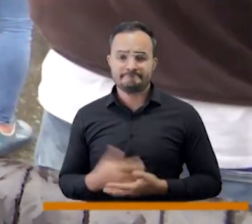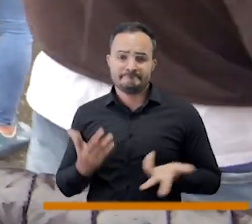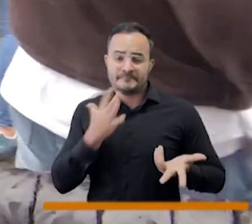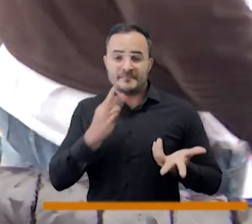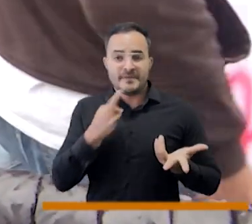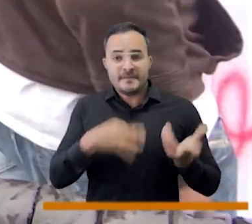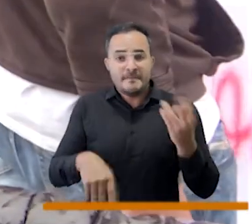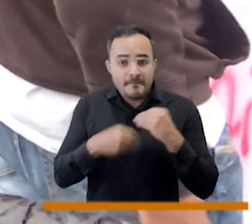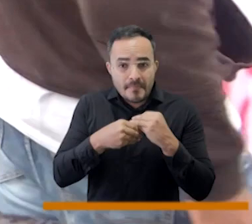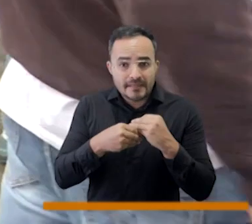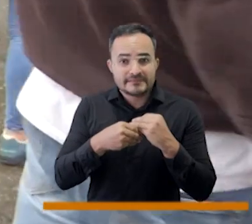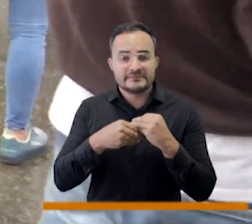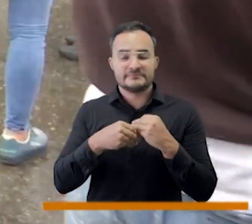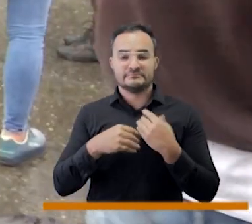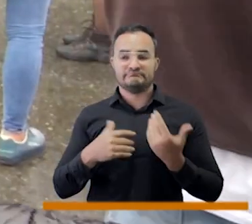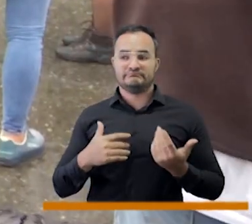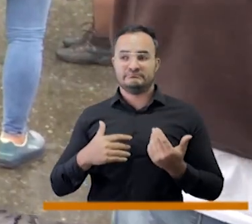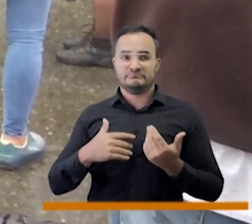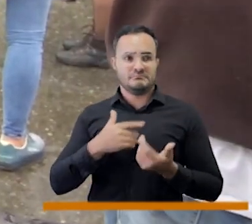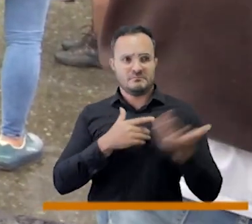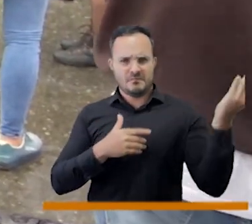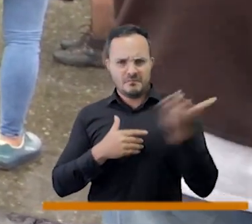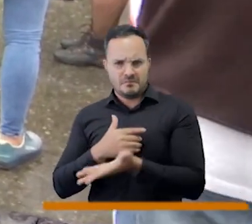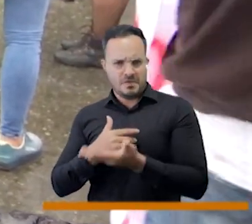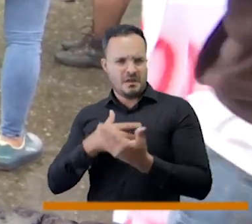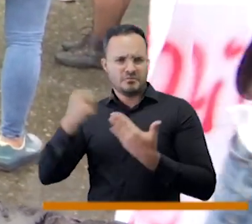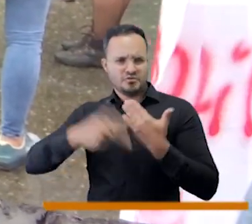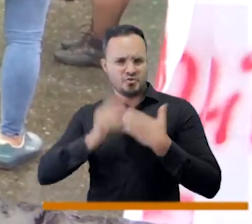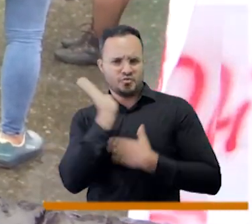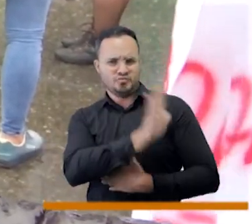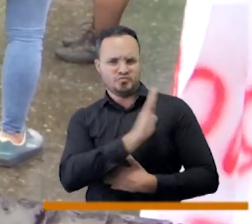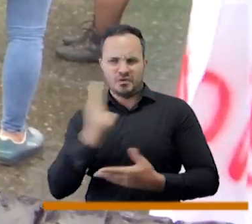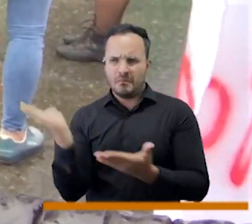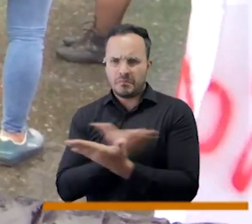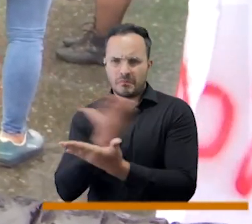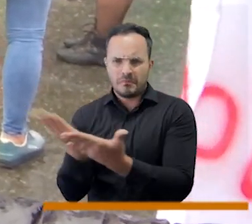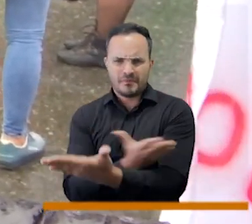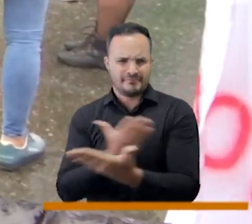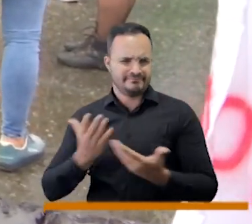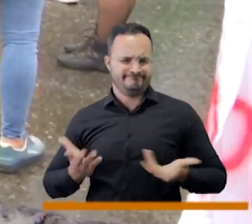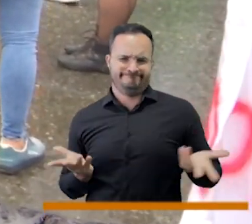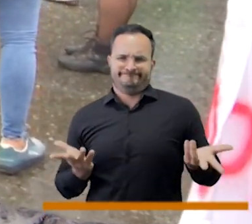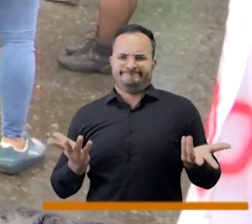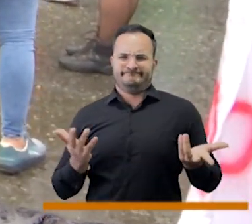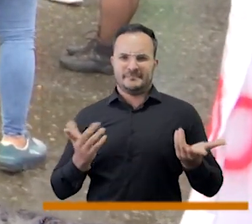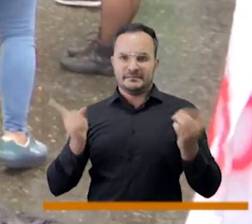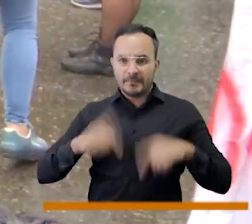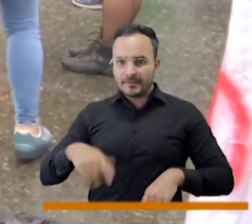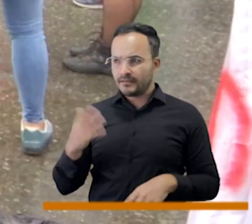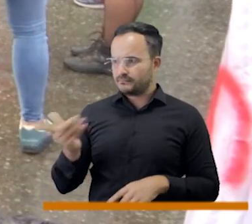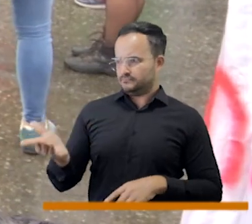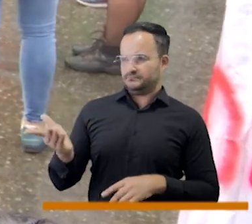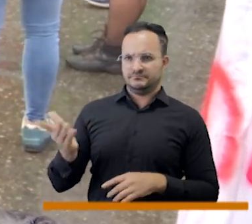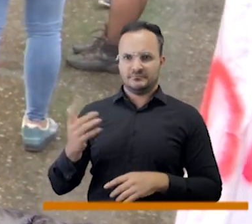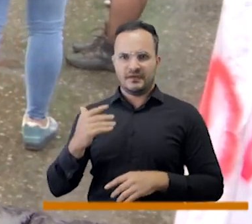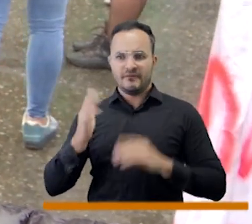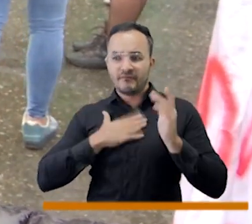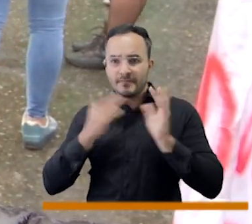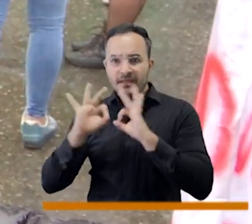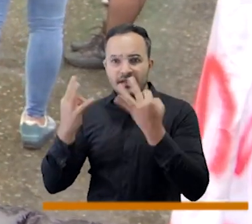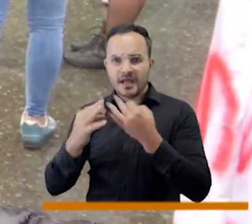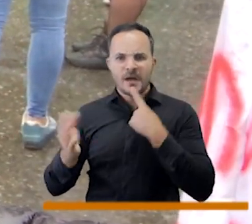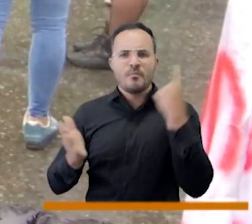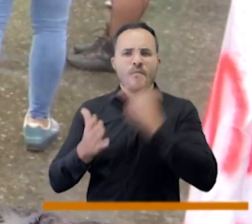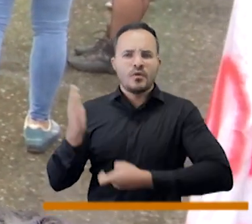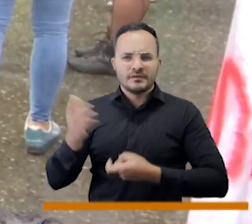adicional a eso, no solamente demuelen nuestra casa, sino que quedaban mi familia con una multa de casi 200 millones